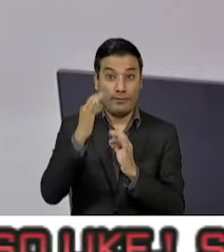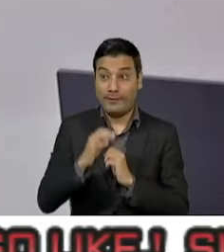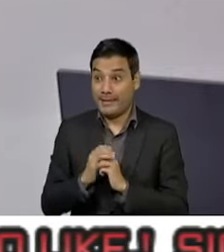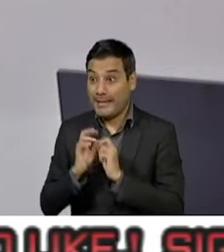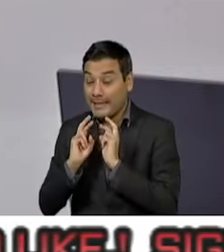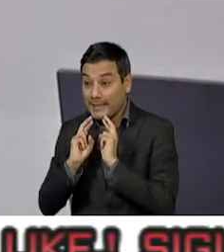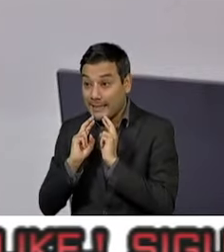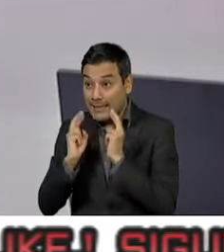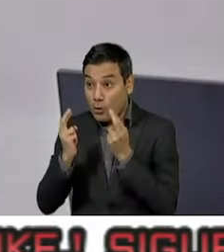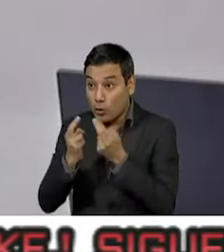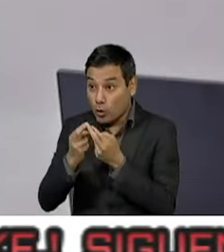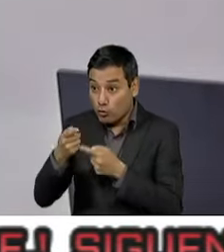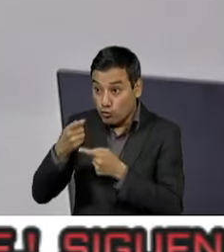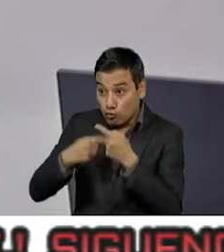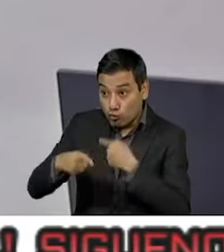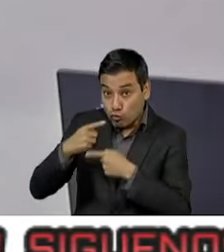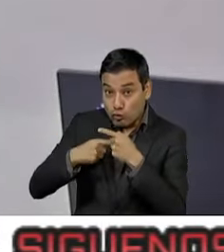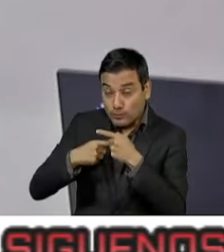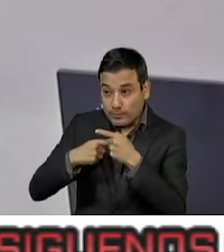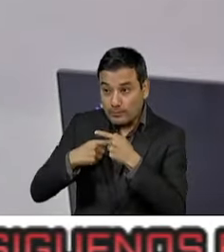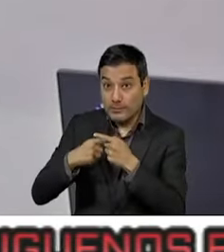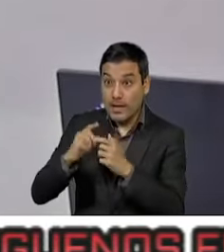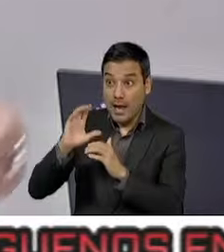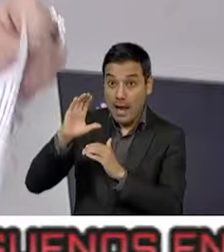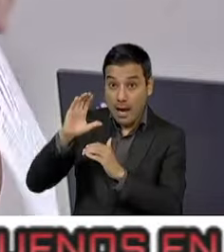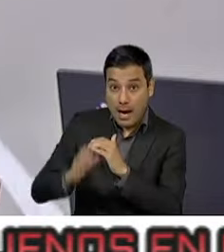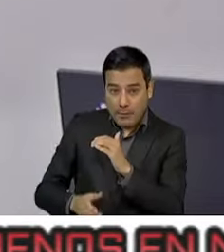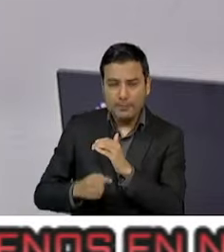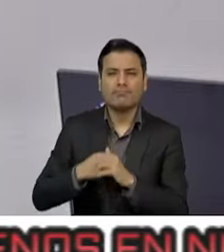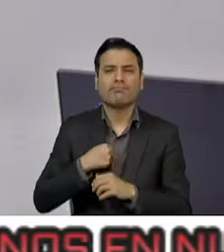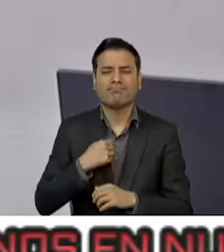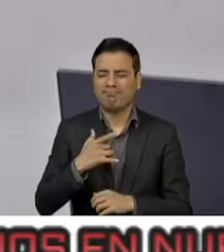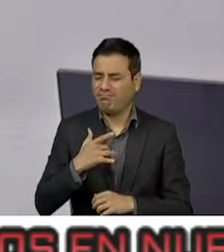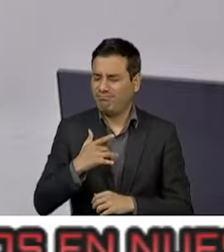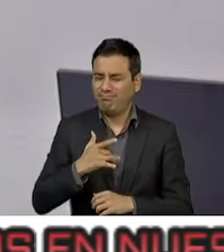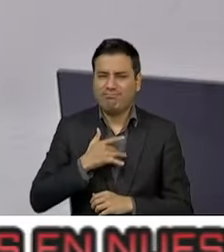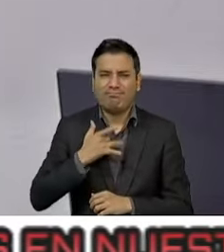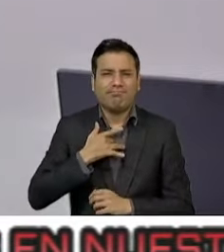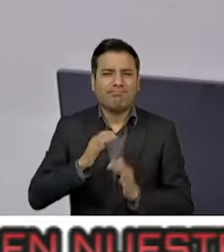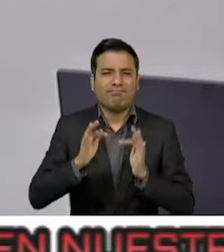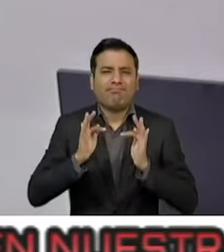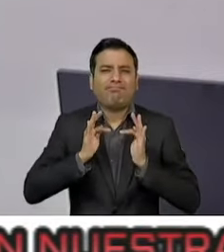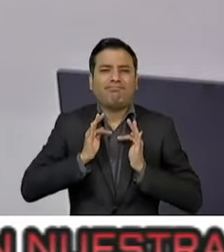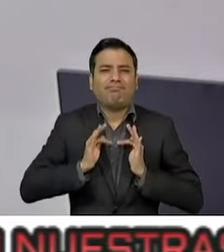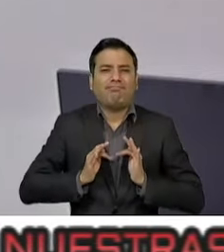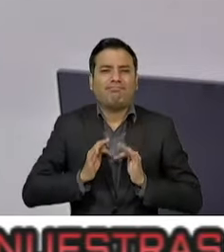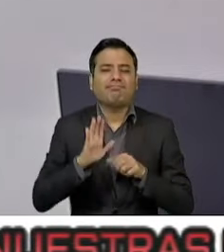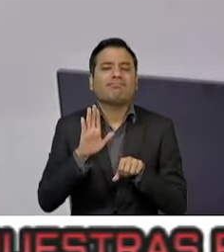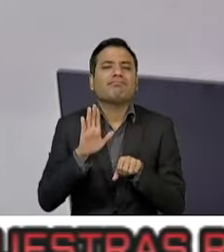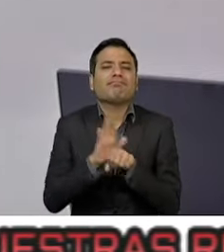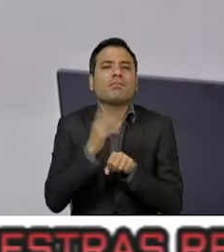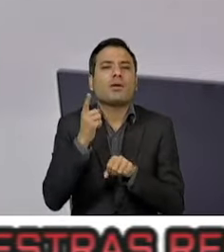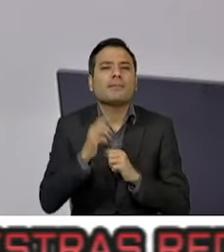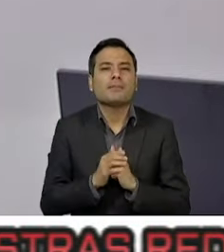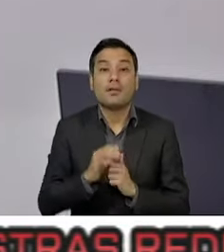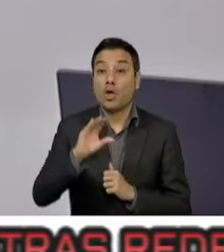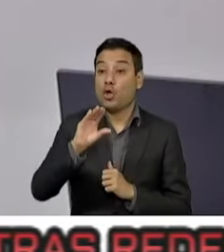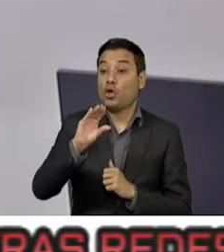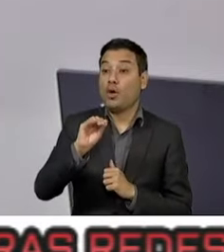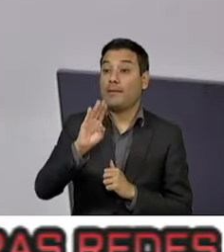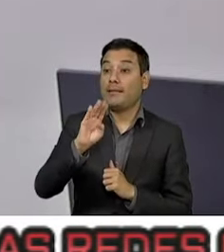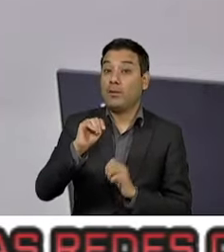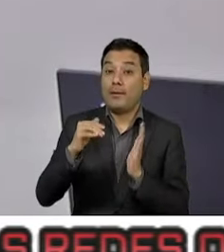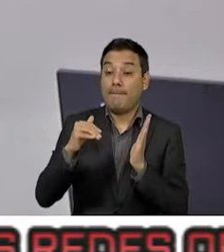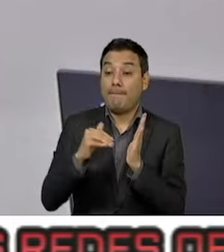a 58 días de la elección, tengo tranquilidad porque sé que están inscritos más de 99 millones